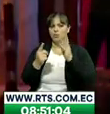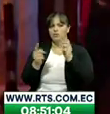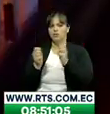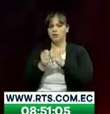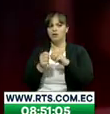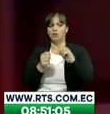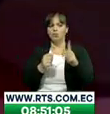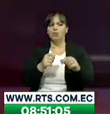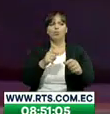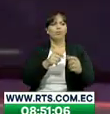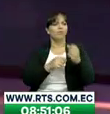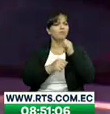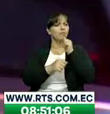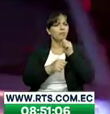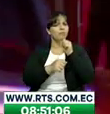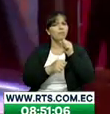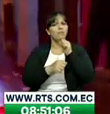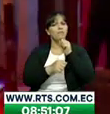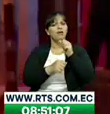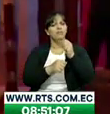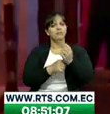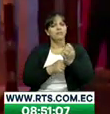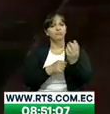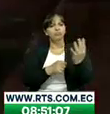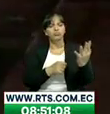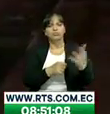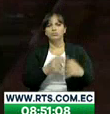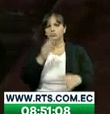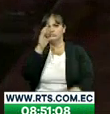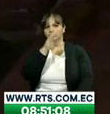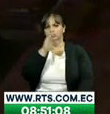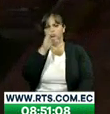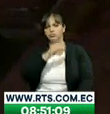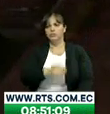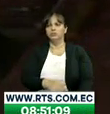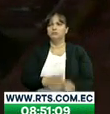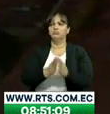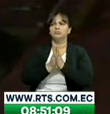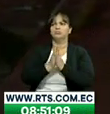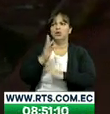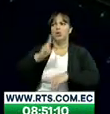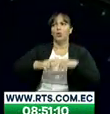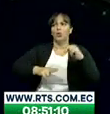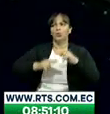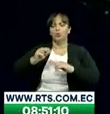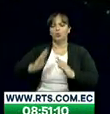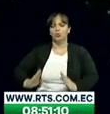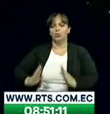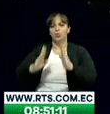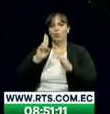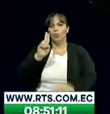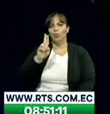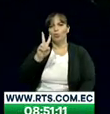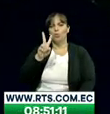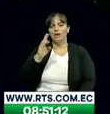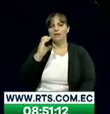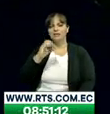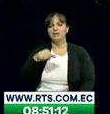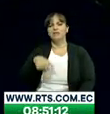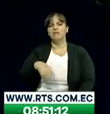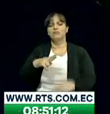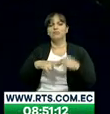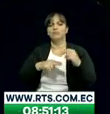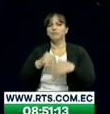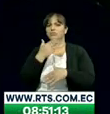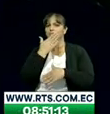habitantes de la aurora solicitan la construcción de una unidad de policía comunitaria informó jorge